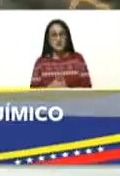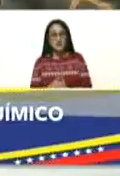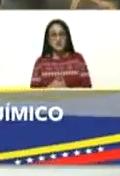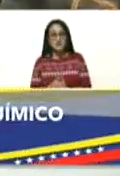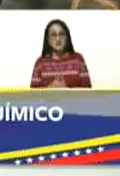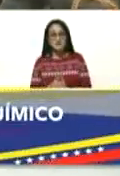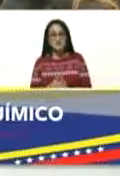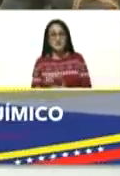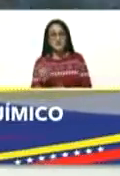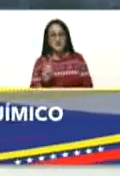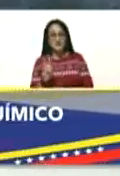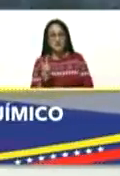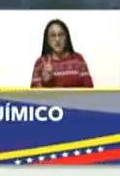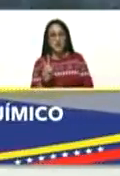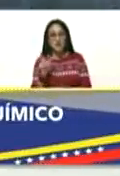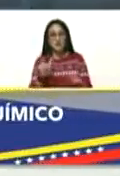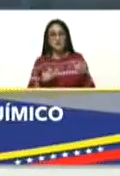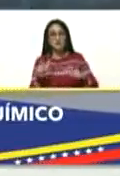grandes venezolanos